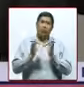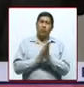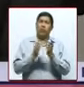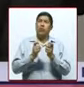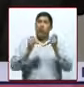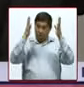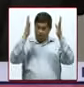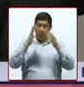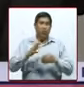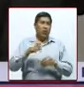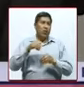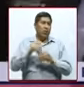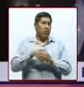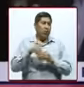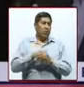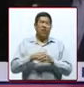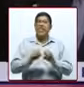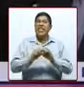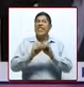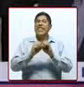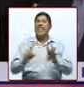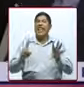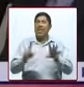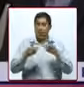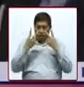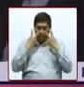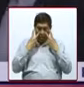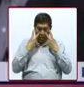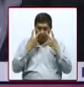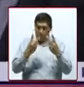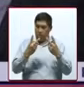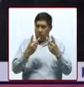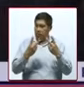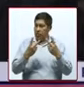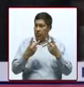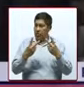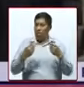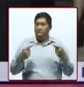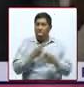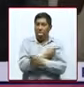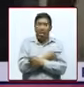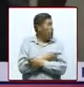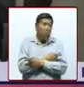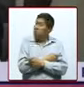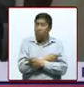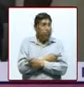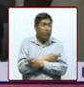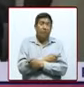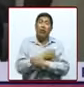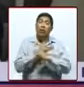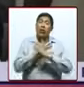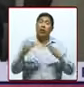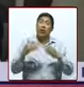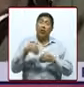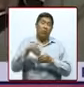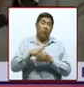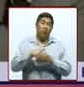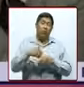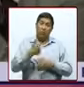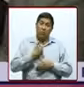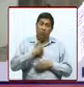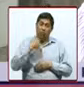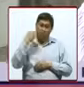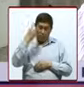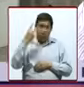celebración de elecciones judiciales, nadie se ha visto muy contrariado con cancelar las elecciones primarias. ¿Por